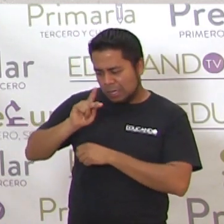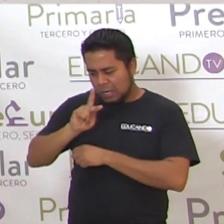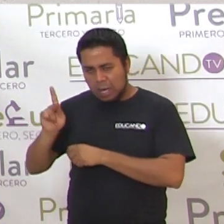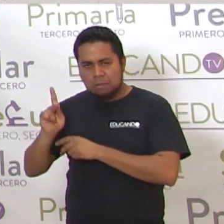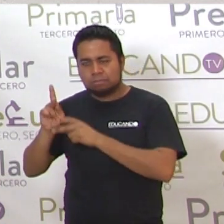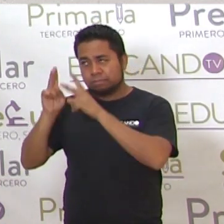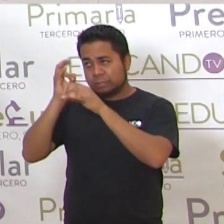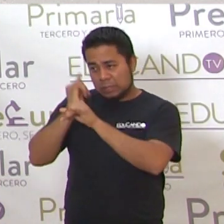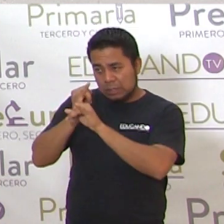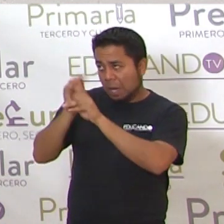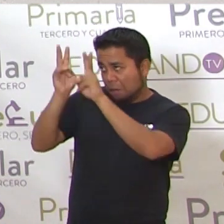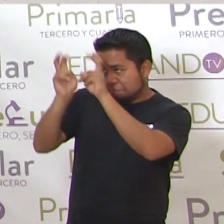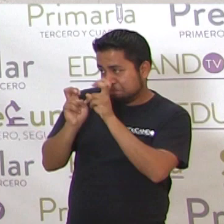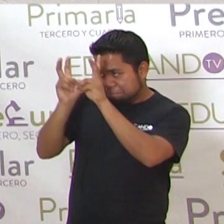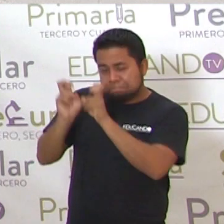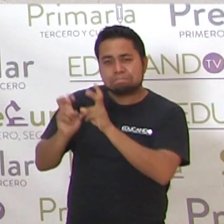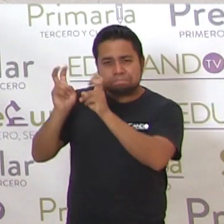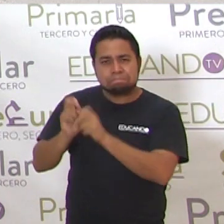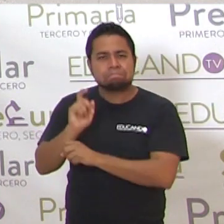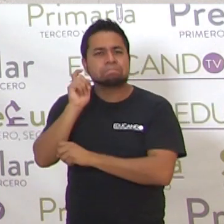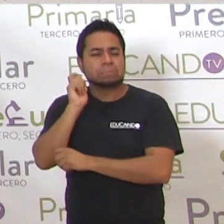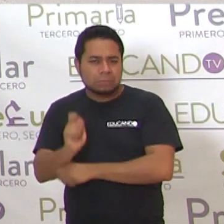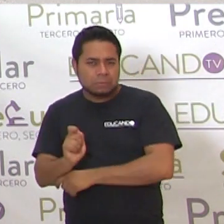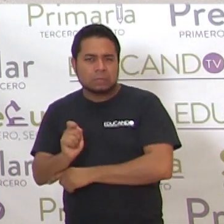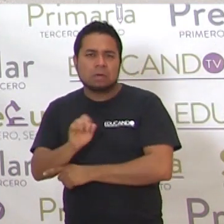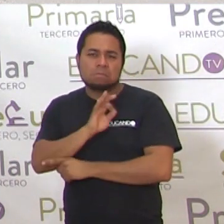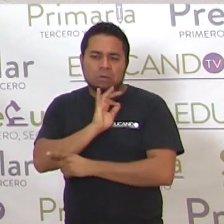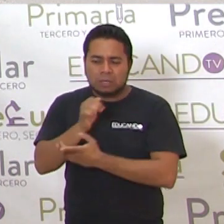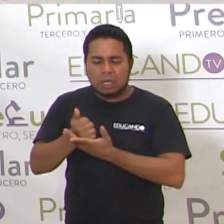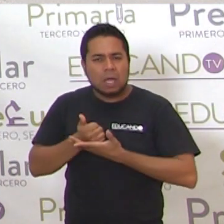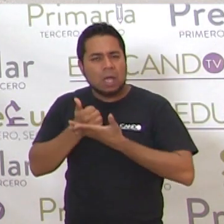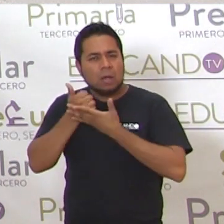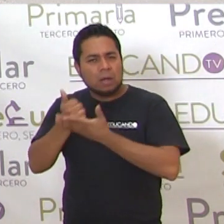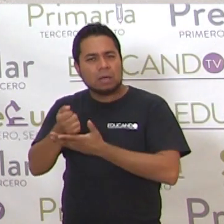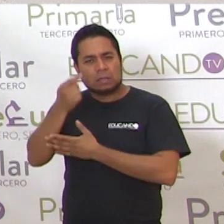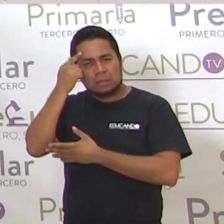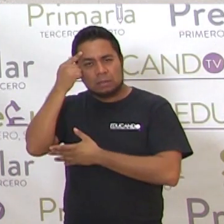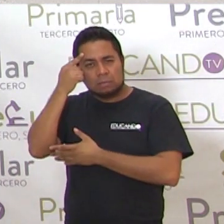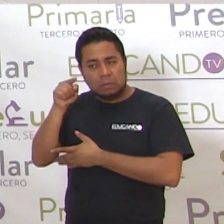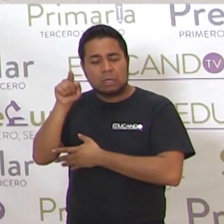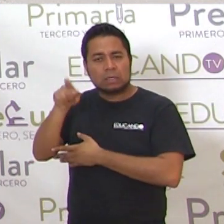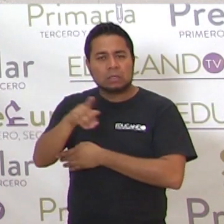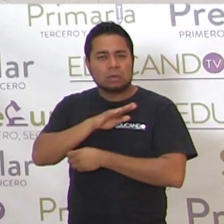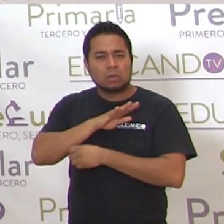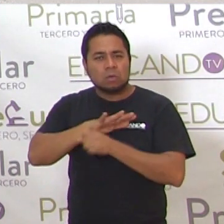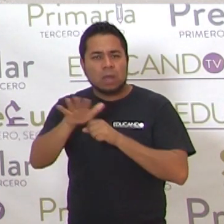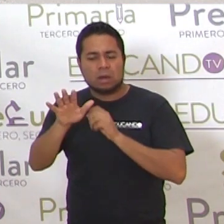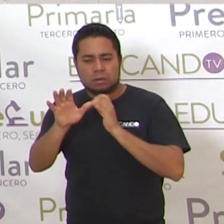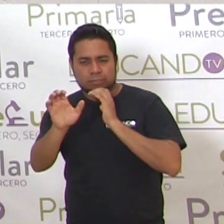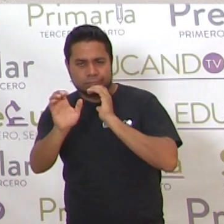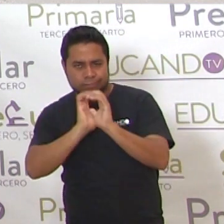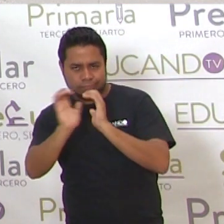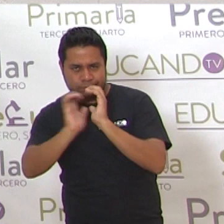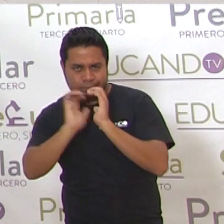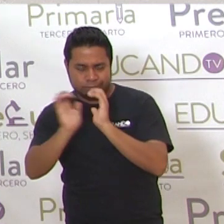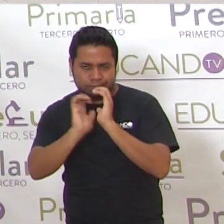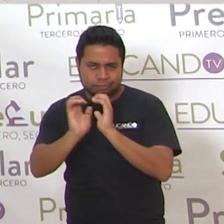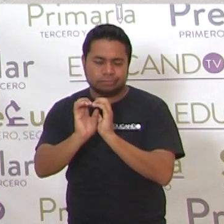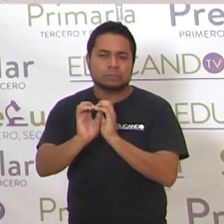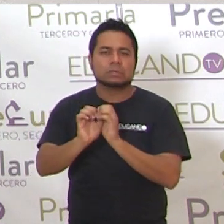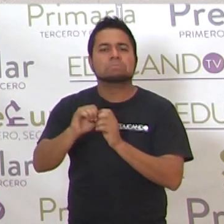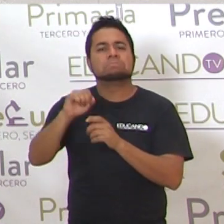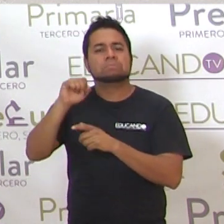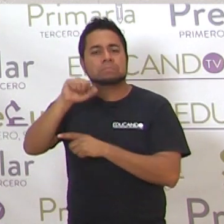aplicaciones web que son o que te facilitan a ti la comunicación hoy en día